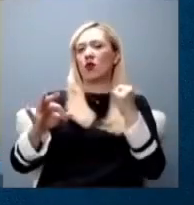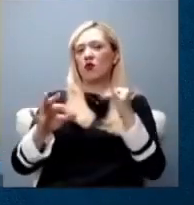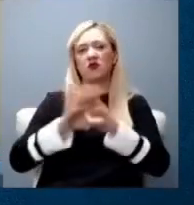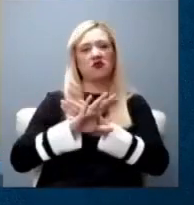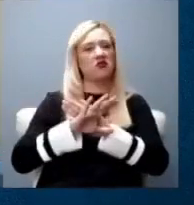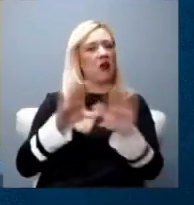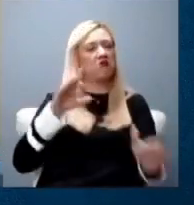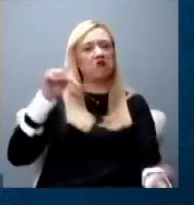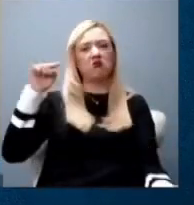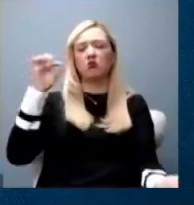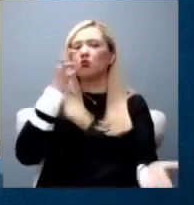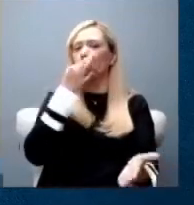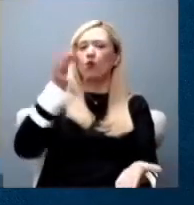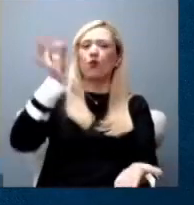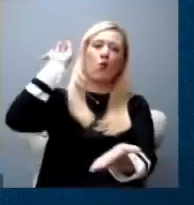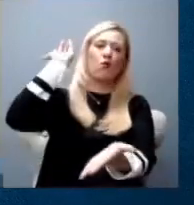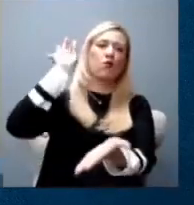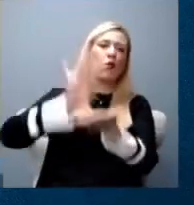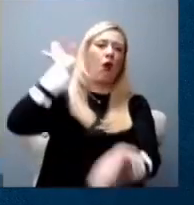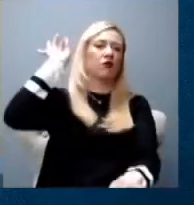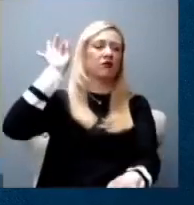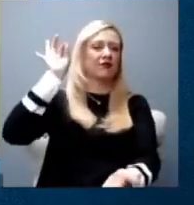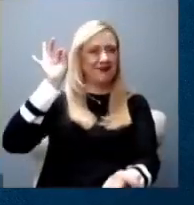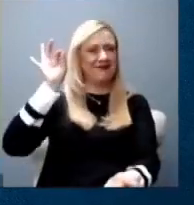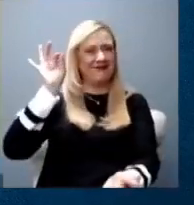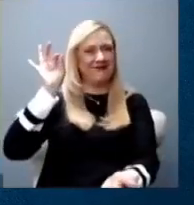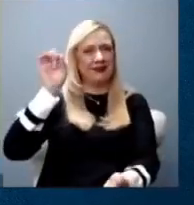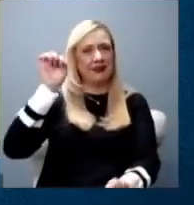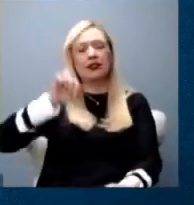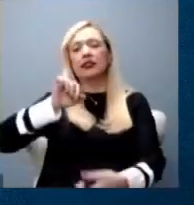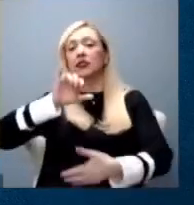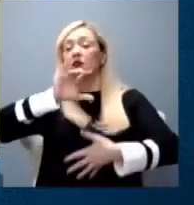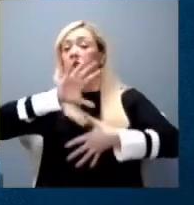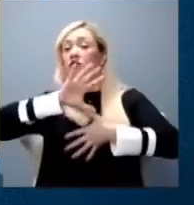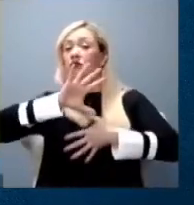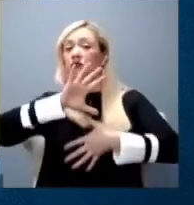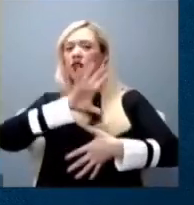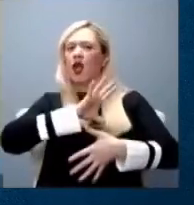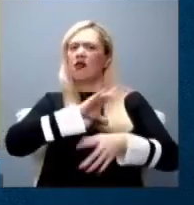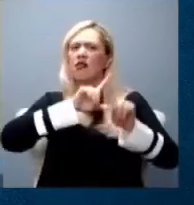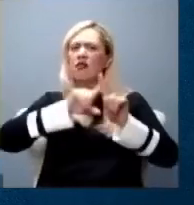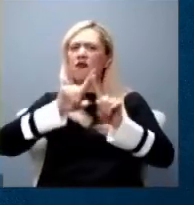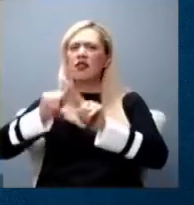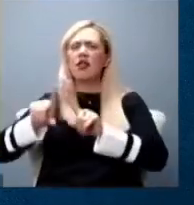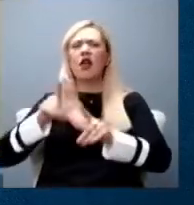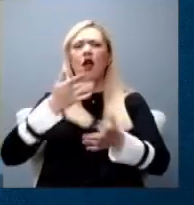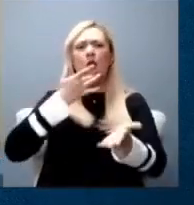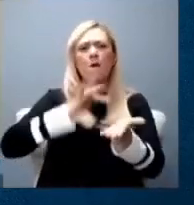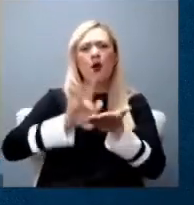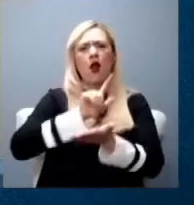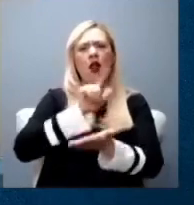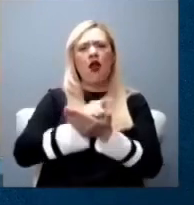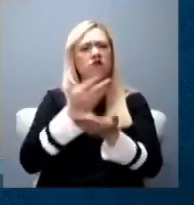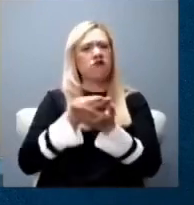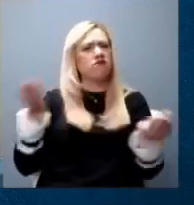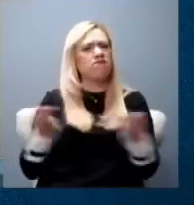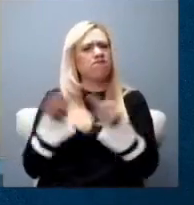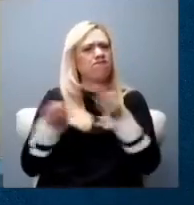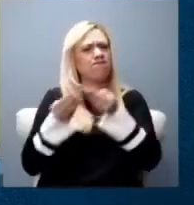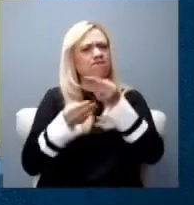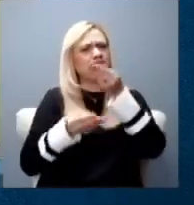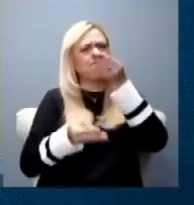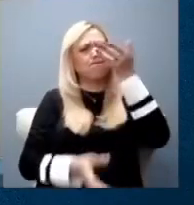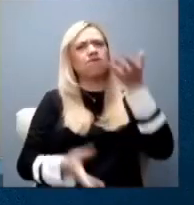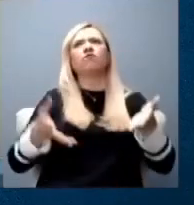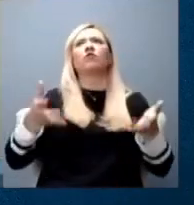es fundamental que entendamos, y termino, que en el sistema interamericano tiene una serie de herramientas. Ya Marcia mencionó algunas, pero, por ejemplo, además de las audiencias